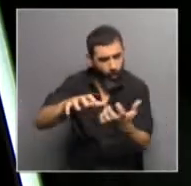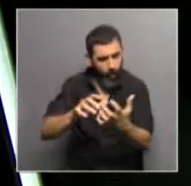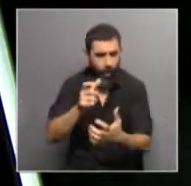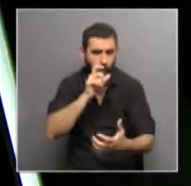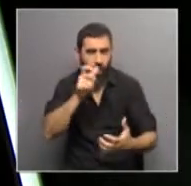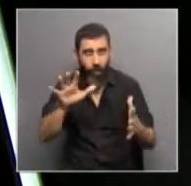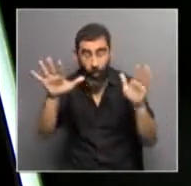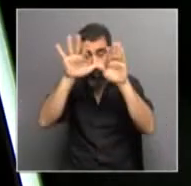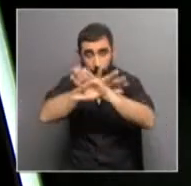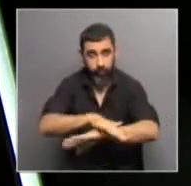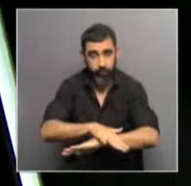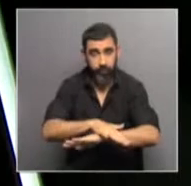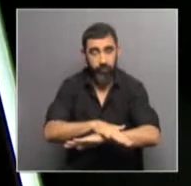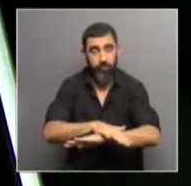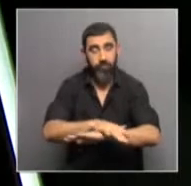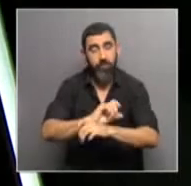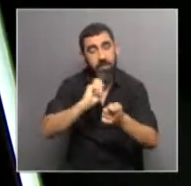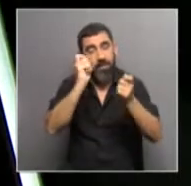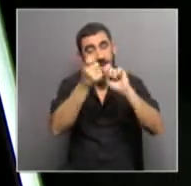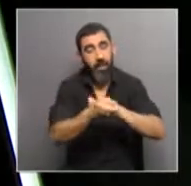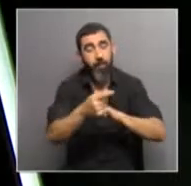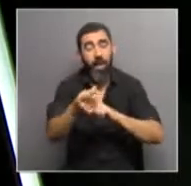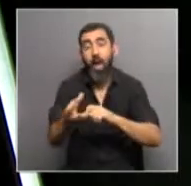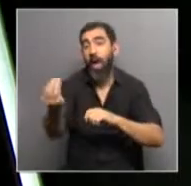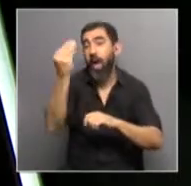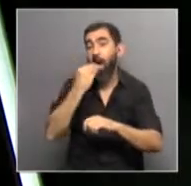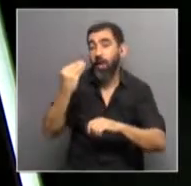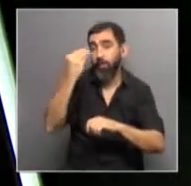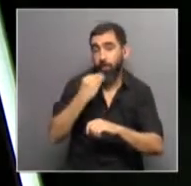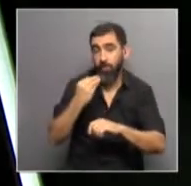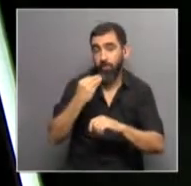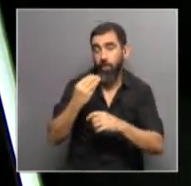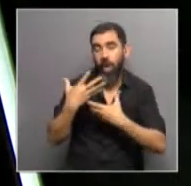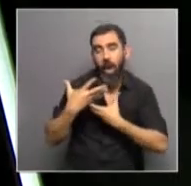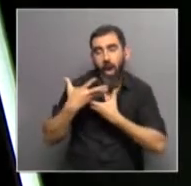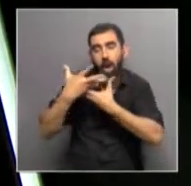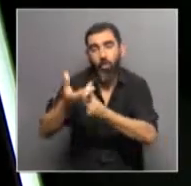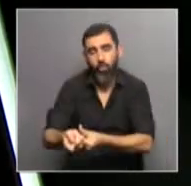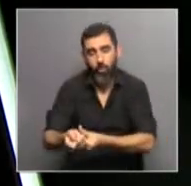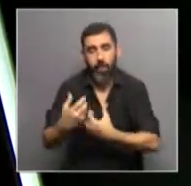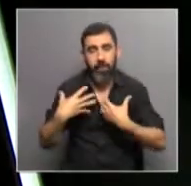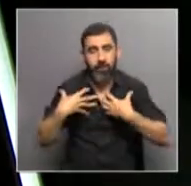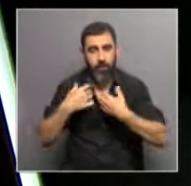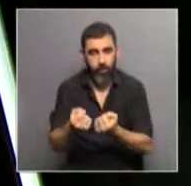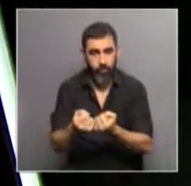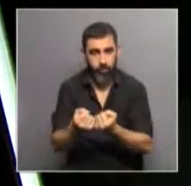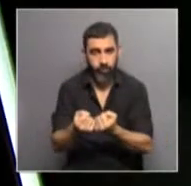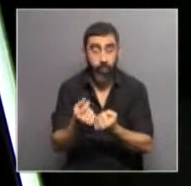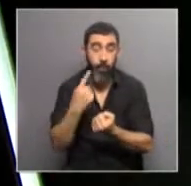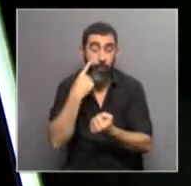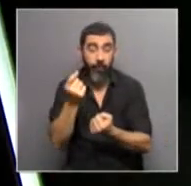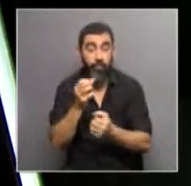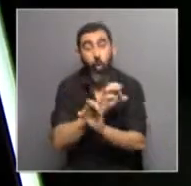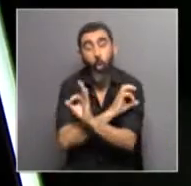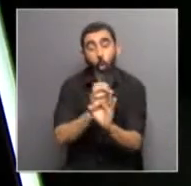poco confuso en definitiva, se transforma ni más ni menos que en alimentos que van a ayudar a nuestra salud, ya sea de manera preventiva